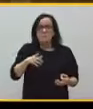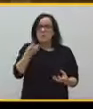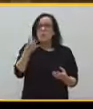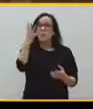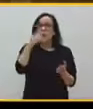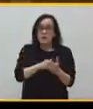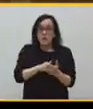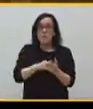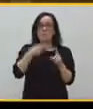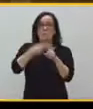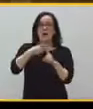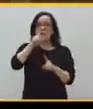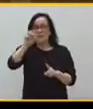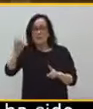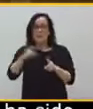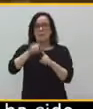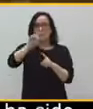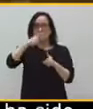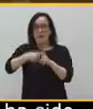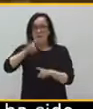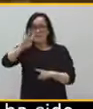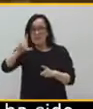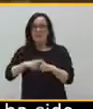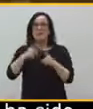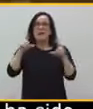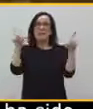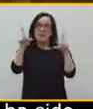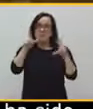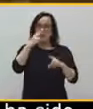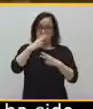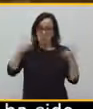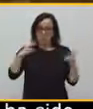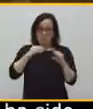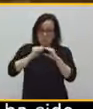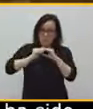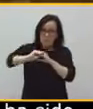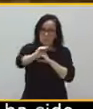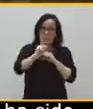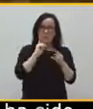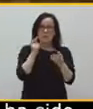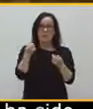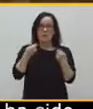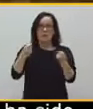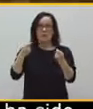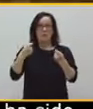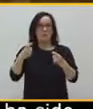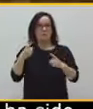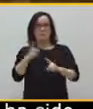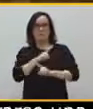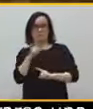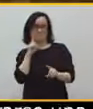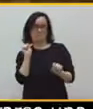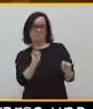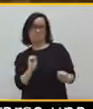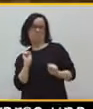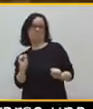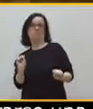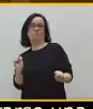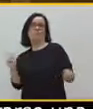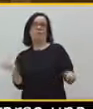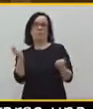100 más 15 más las televisiones públicas están destinadas a comprarse una guardia pretoriana? Una guardia pretoriana